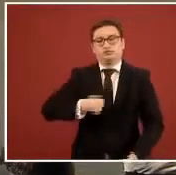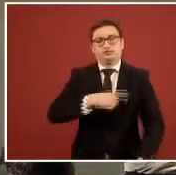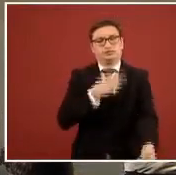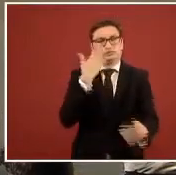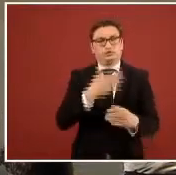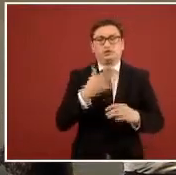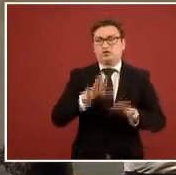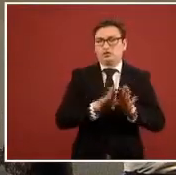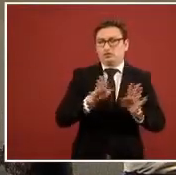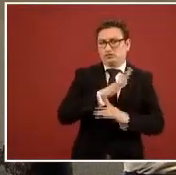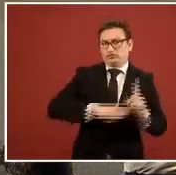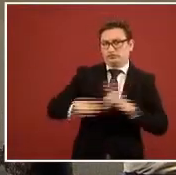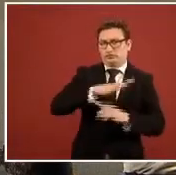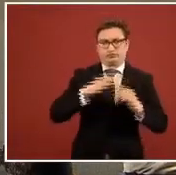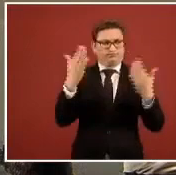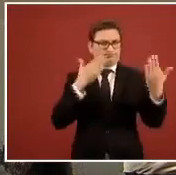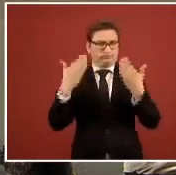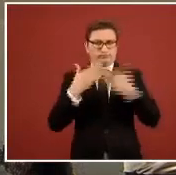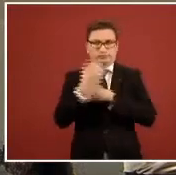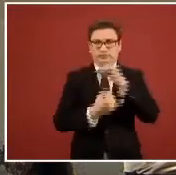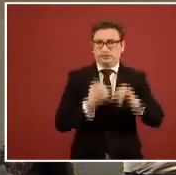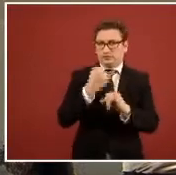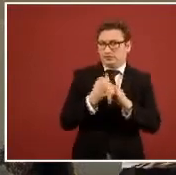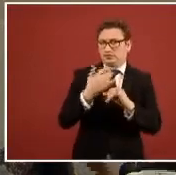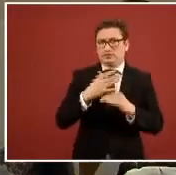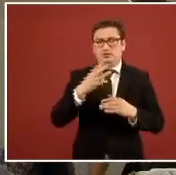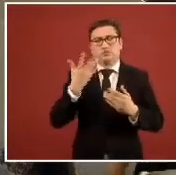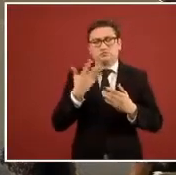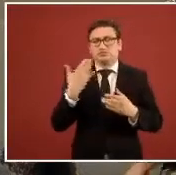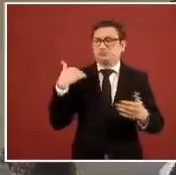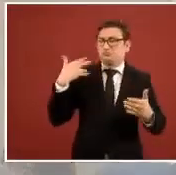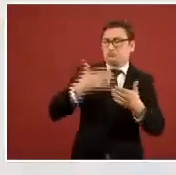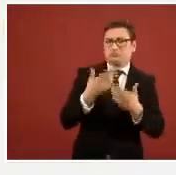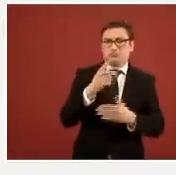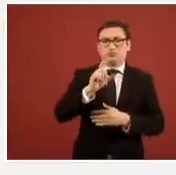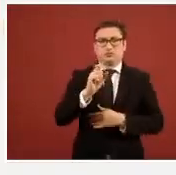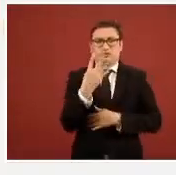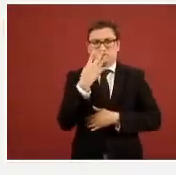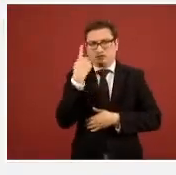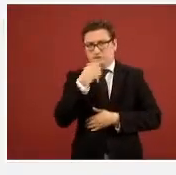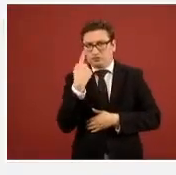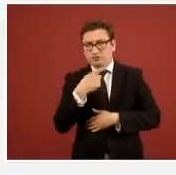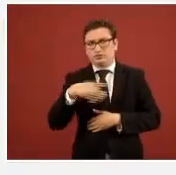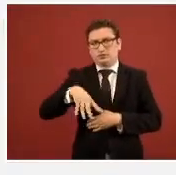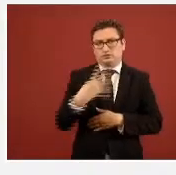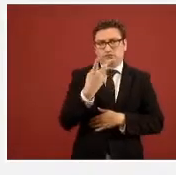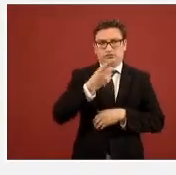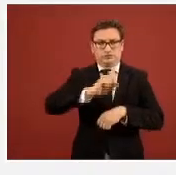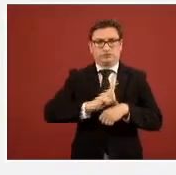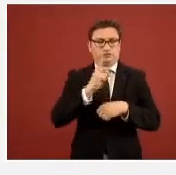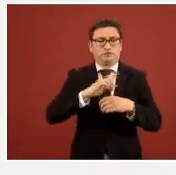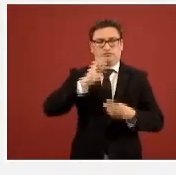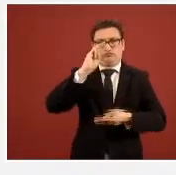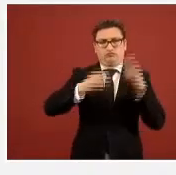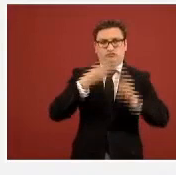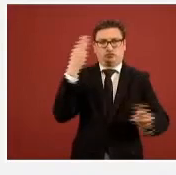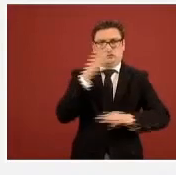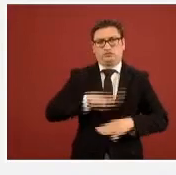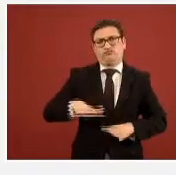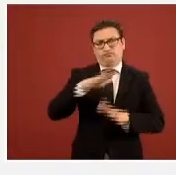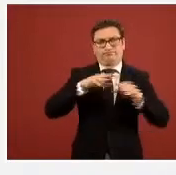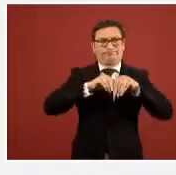lo que es el panorama internacional, lo que ha ocurrido en las últimas 24 horas, en los últimos 14 días a nivel mundial con esta